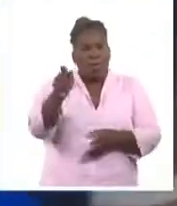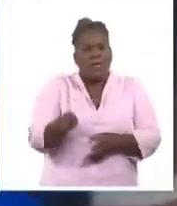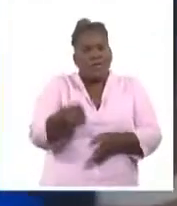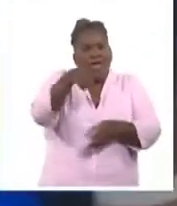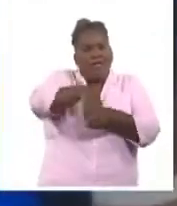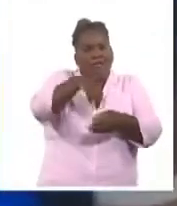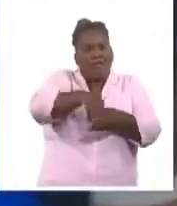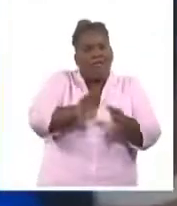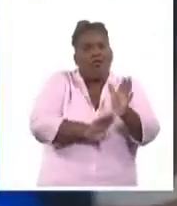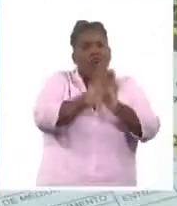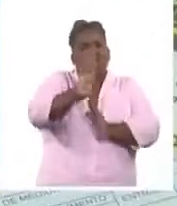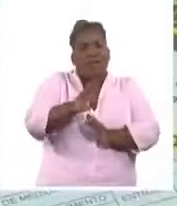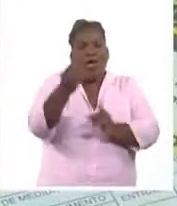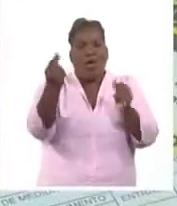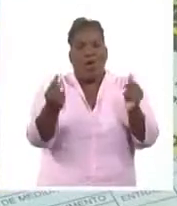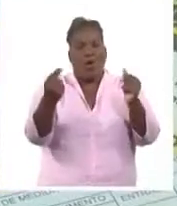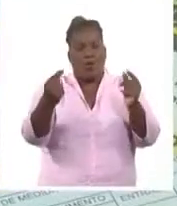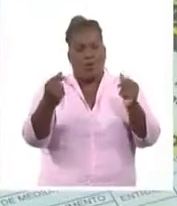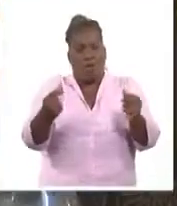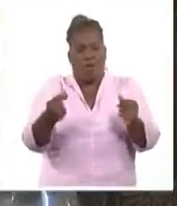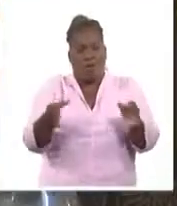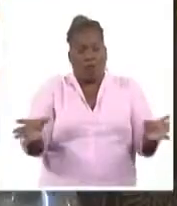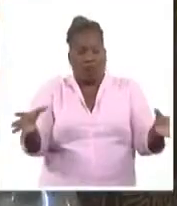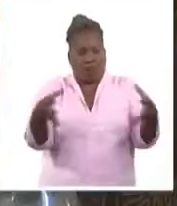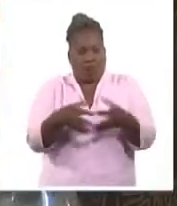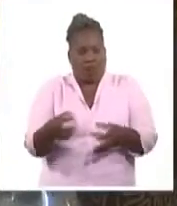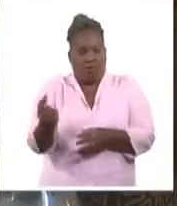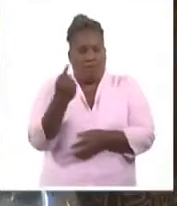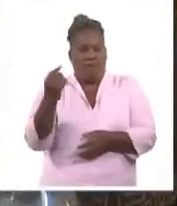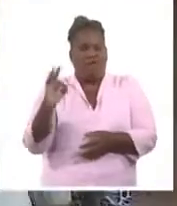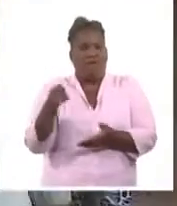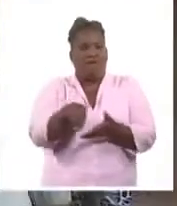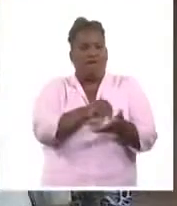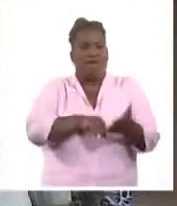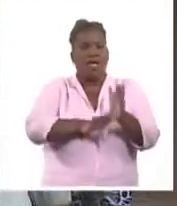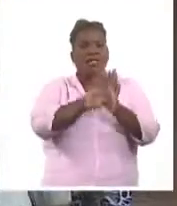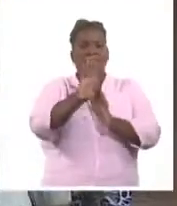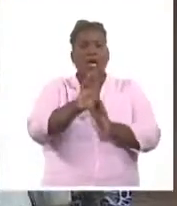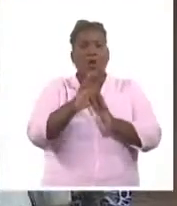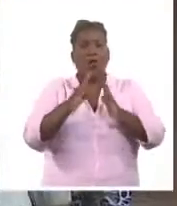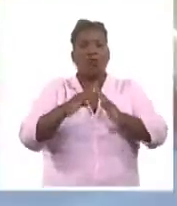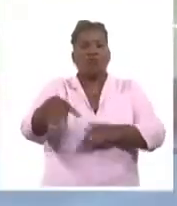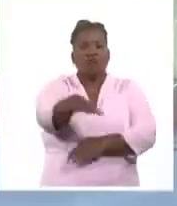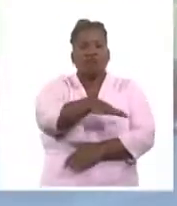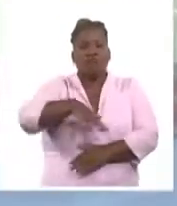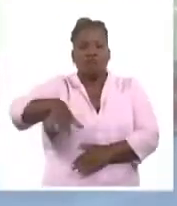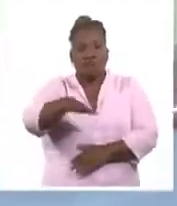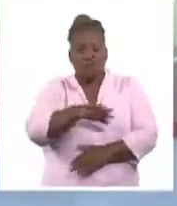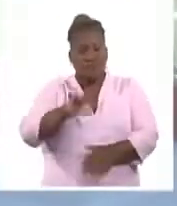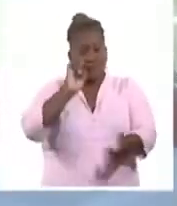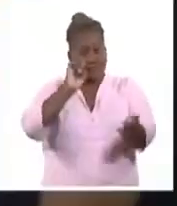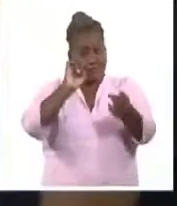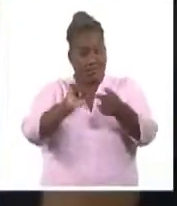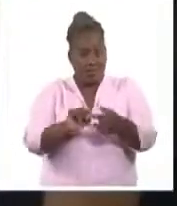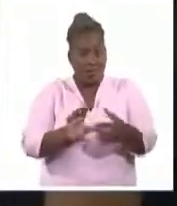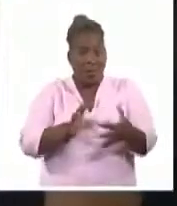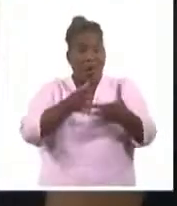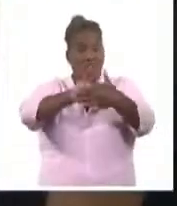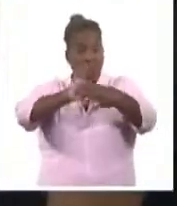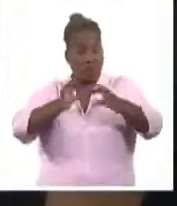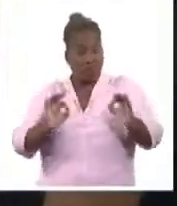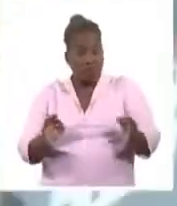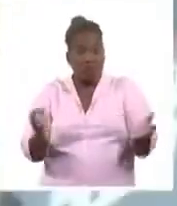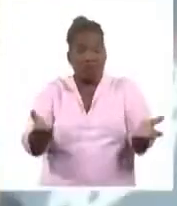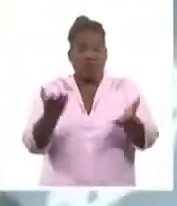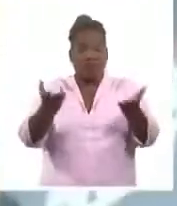en la provincia. Los reunió la primera edición de la Feria de Desarrollo Local con el propósito de promover los encadenamientos